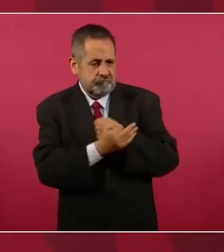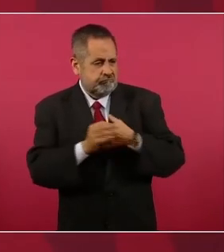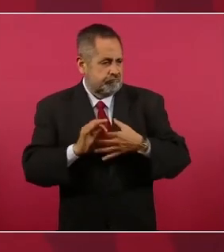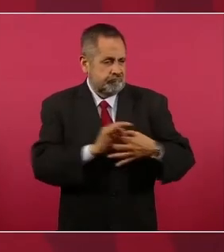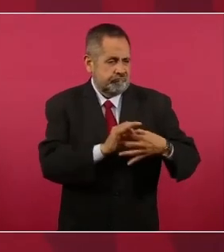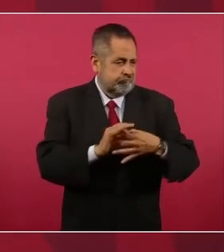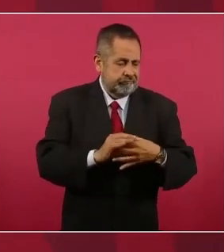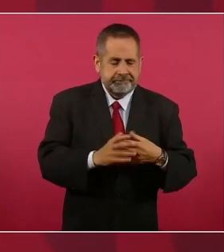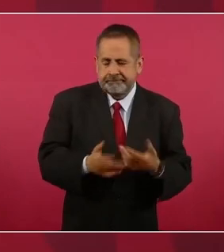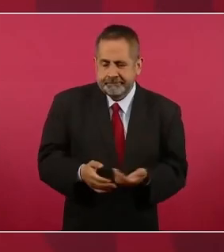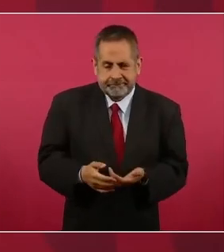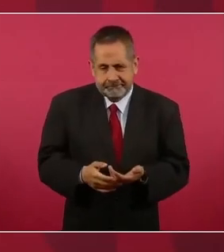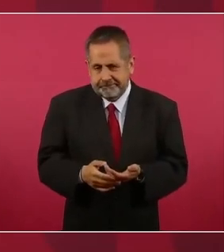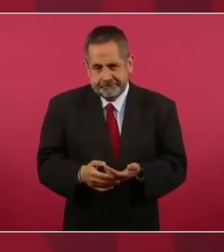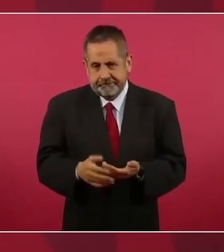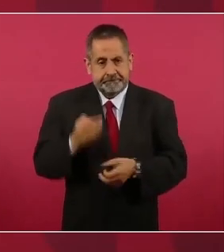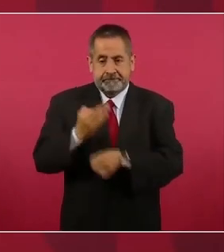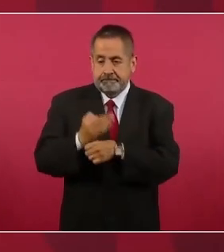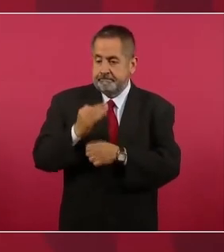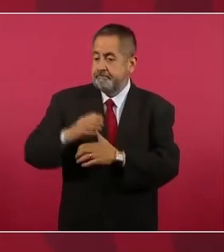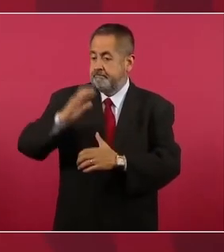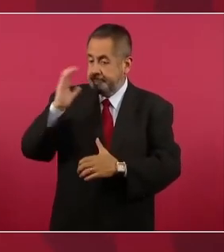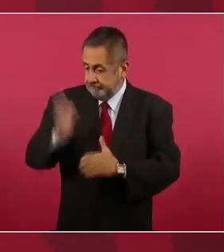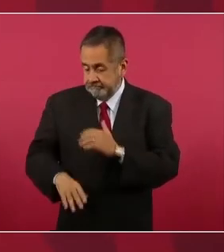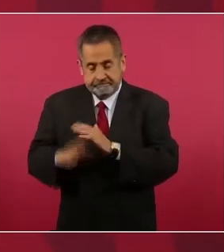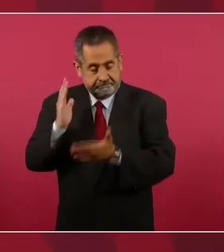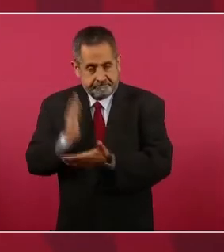Entonces, eso es lo que los molesta mucho